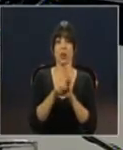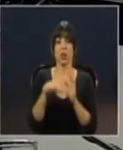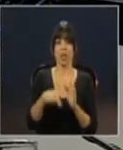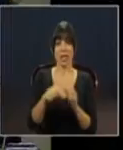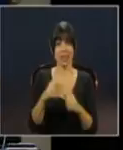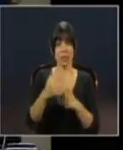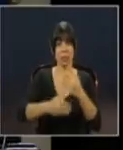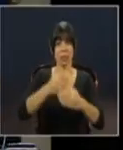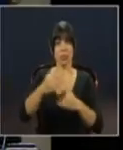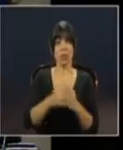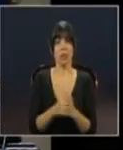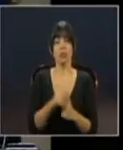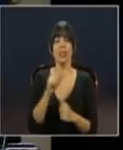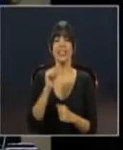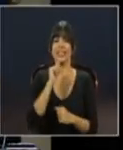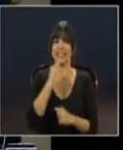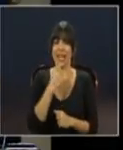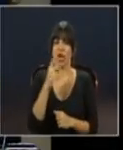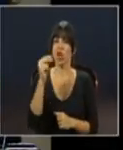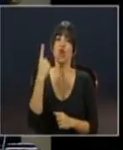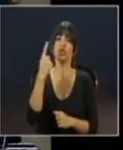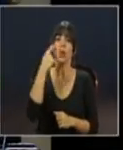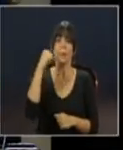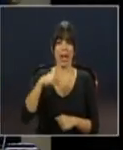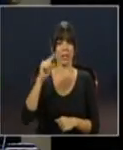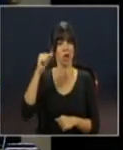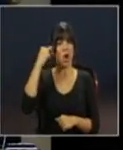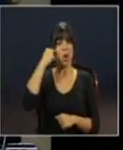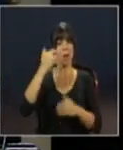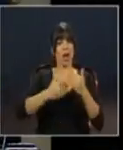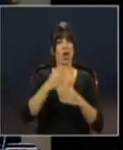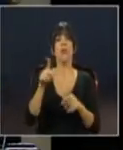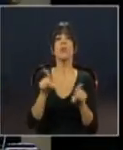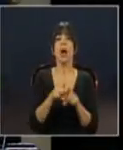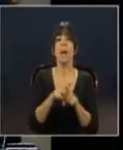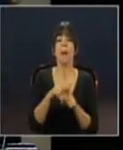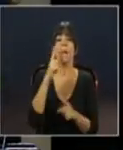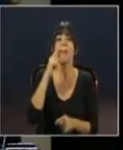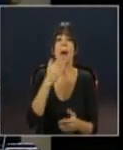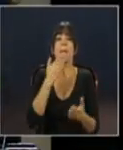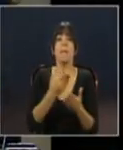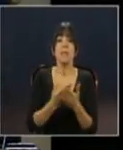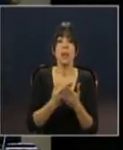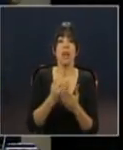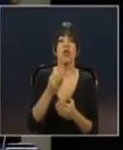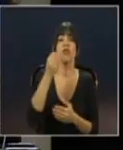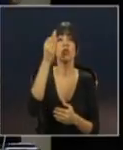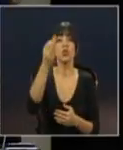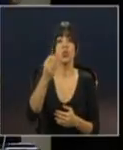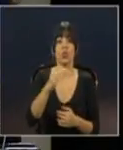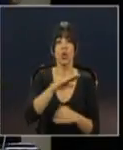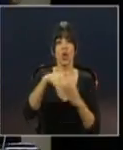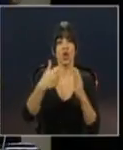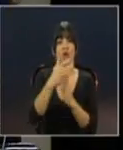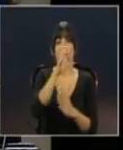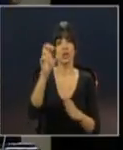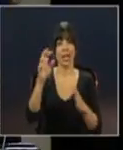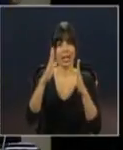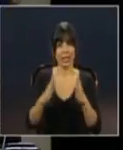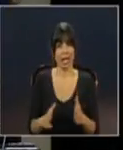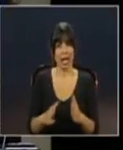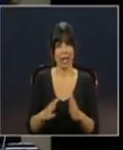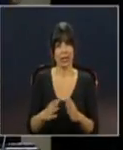crítica, no solo para la marcha de este gobierno, sino para el porvenir de la sociedad costarricense. La profundidad de